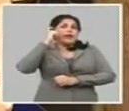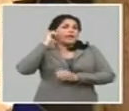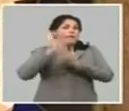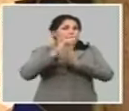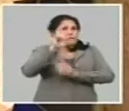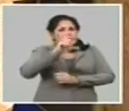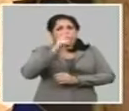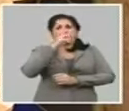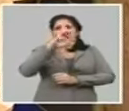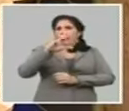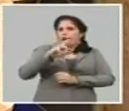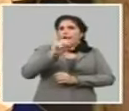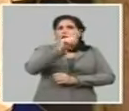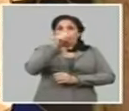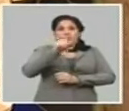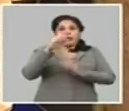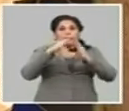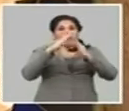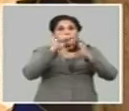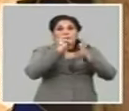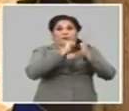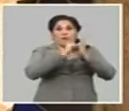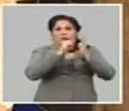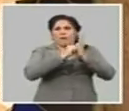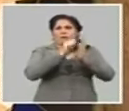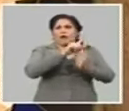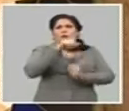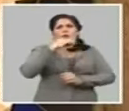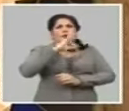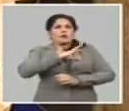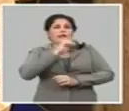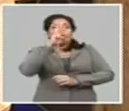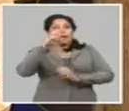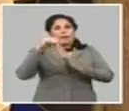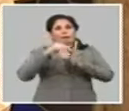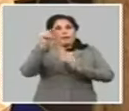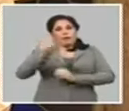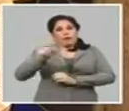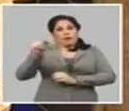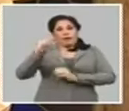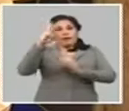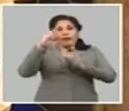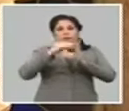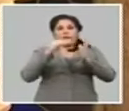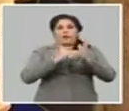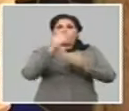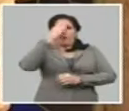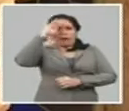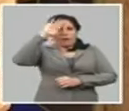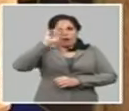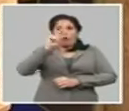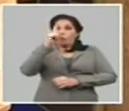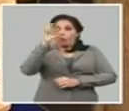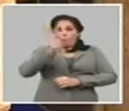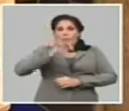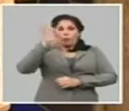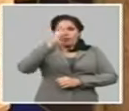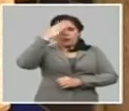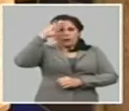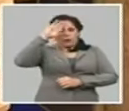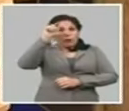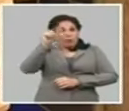también de manera activa en todo este proceso más de 3 millones y el 1% de esos cubanos que